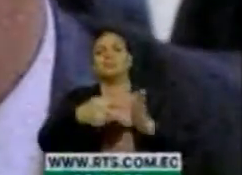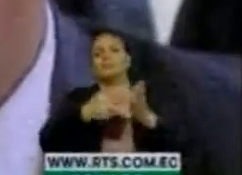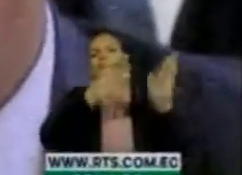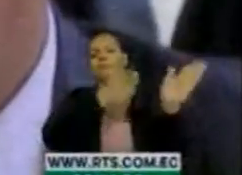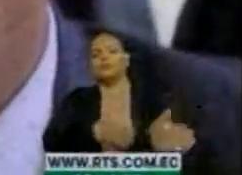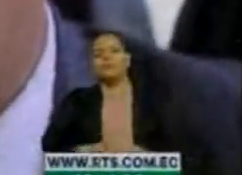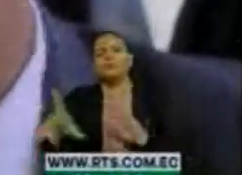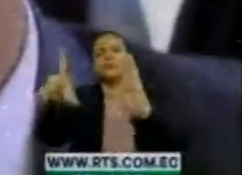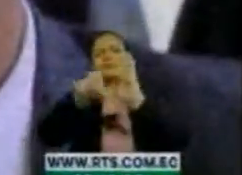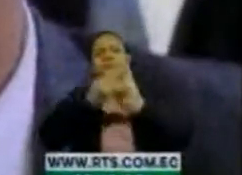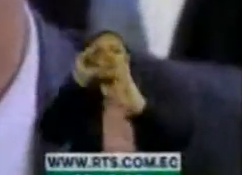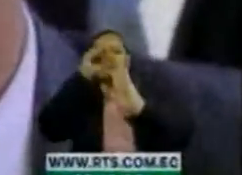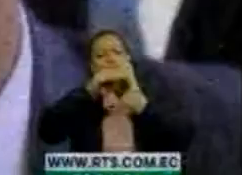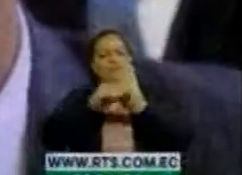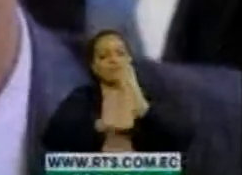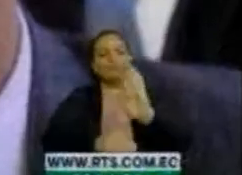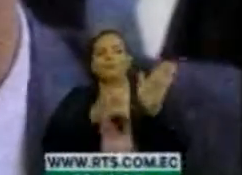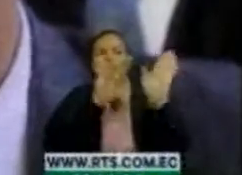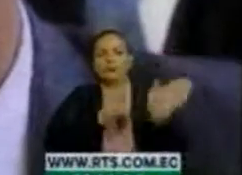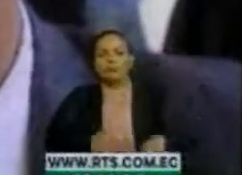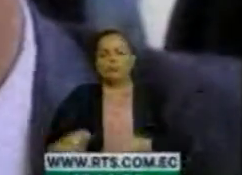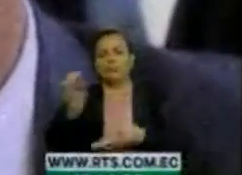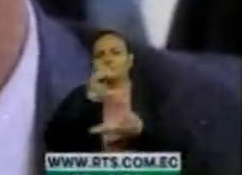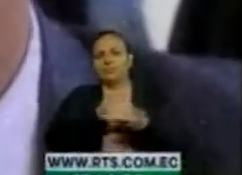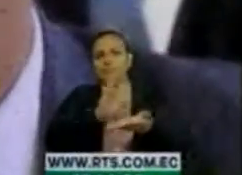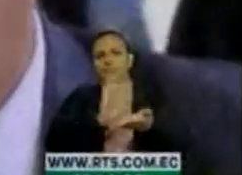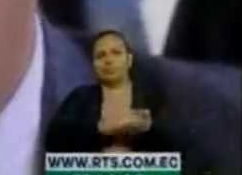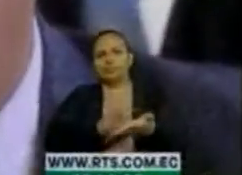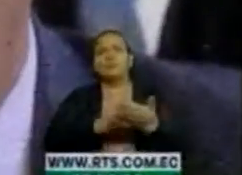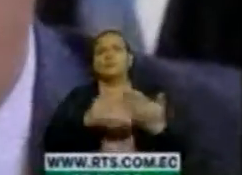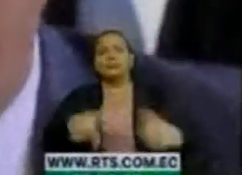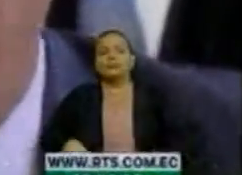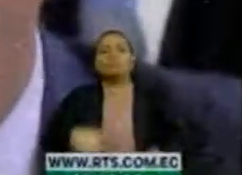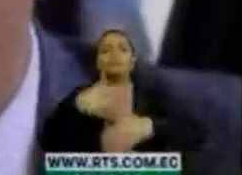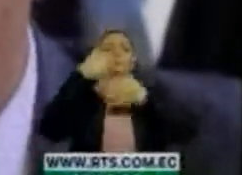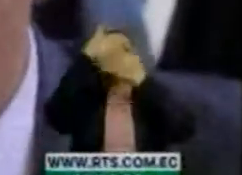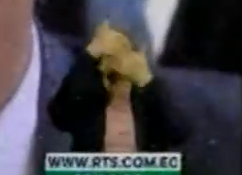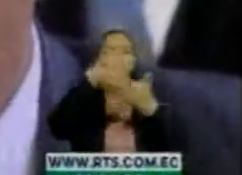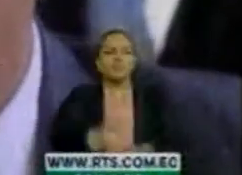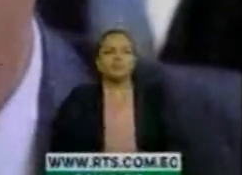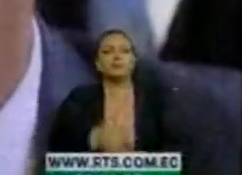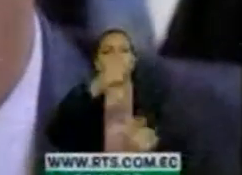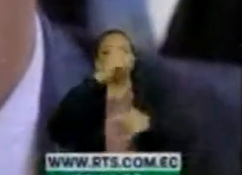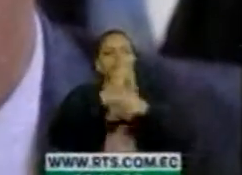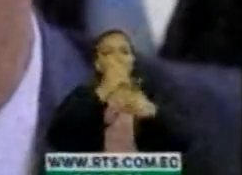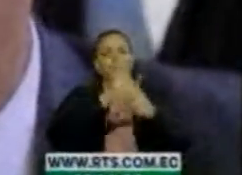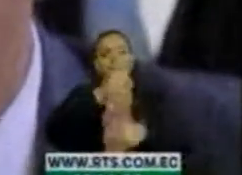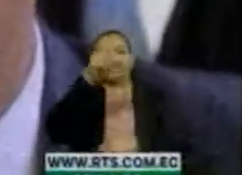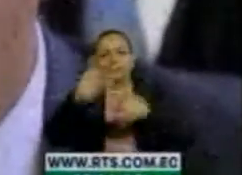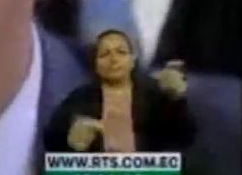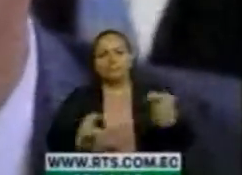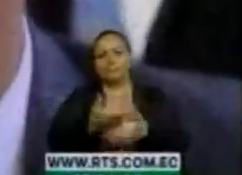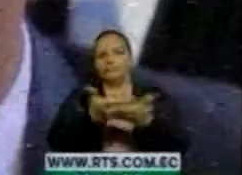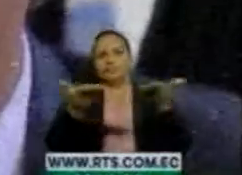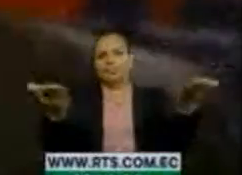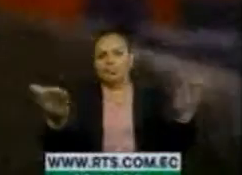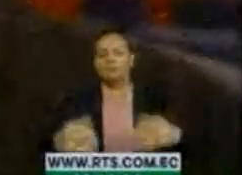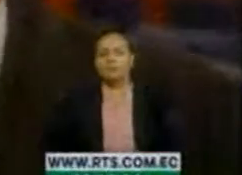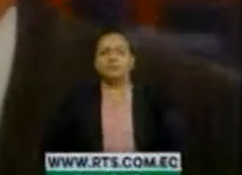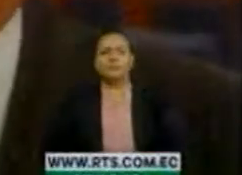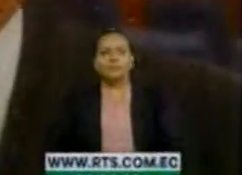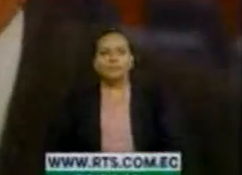públicas mientras formadas sobre todo en políticas públicas en beneficio de las personas con discapacidad en edificio la diversidad